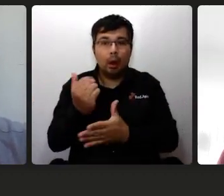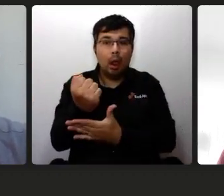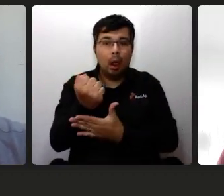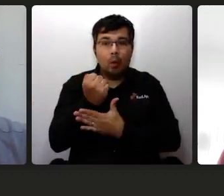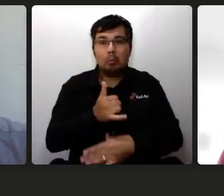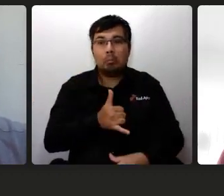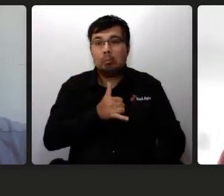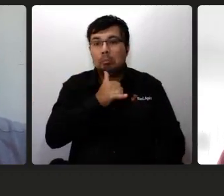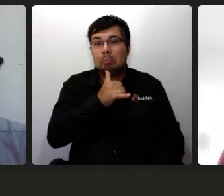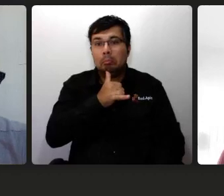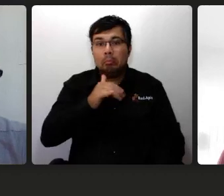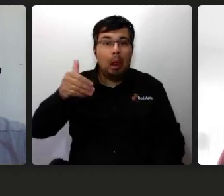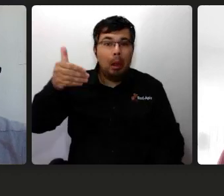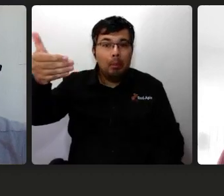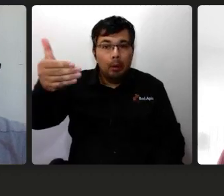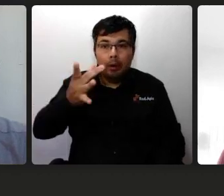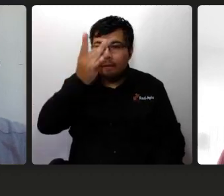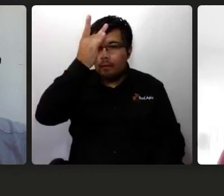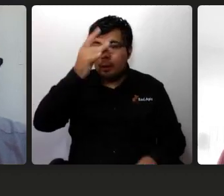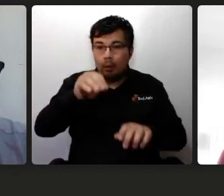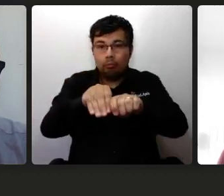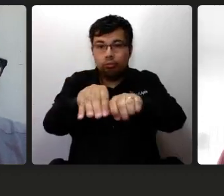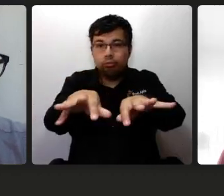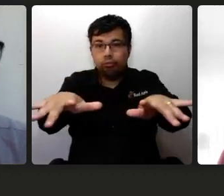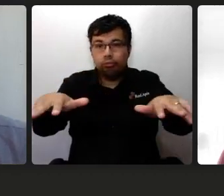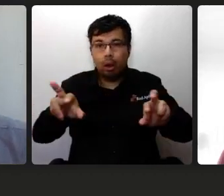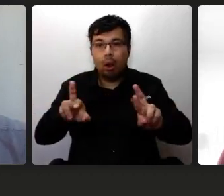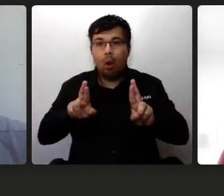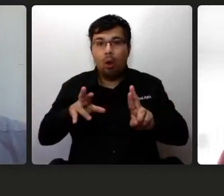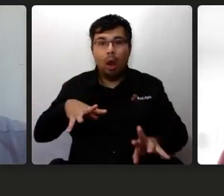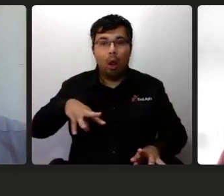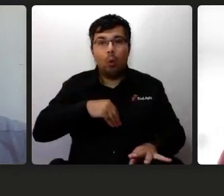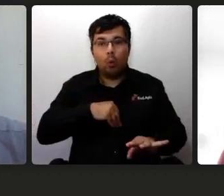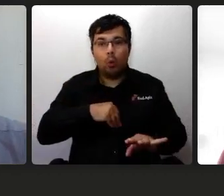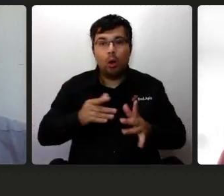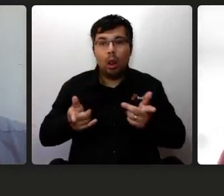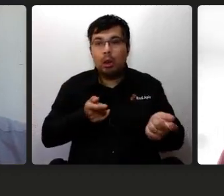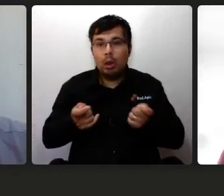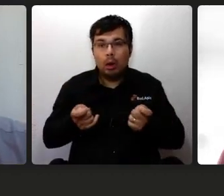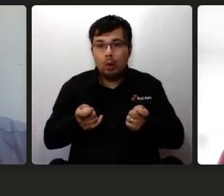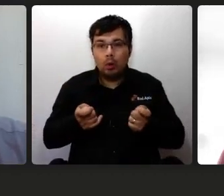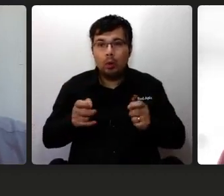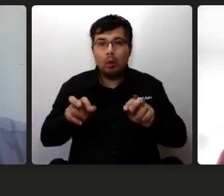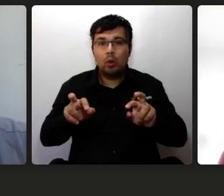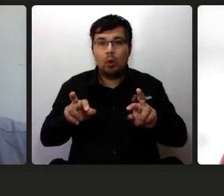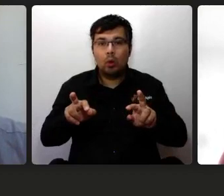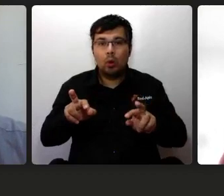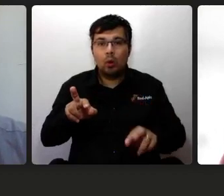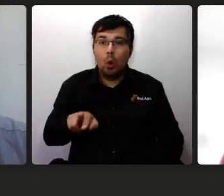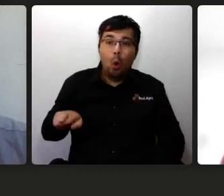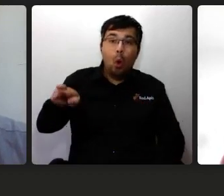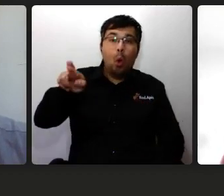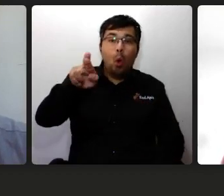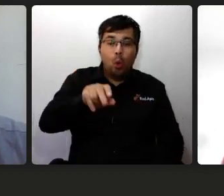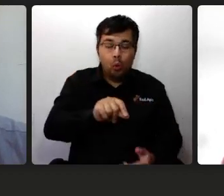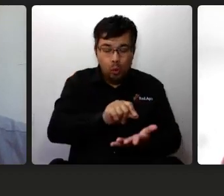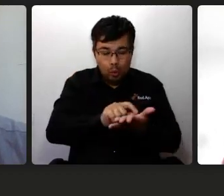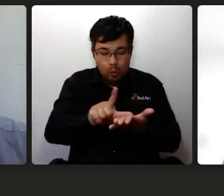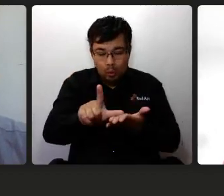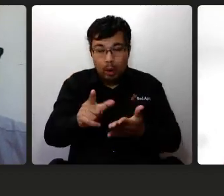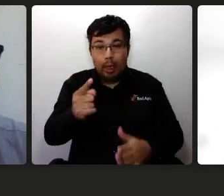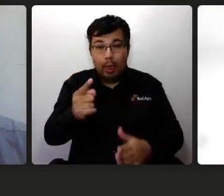una próxima pandemia, por lo menos nuestros negocios, nuestro emprendimiento o reemprendimiento tenga al menos este piense